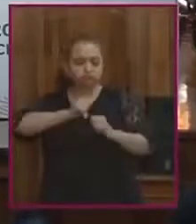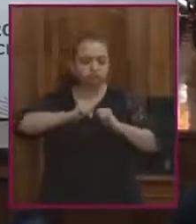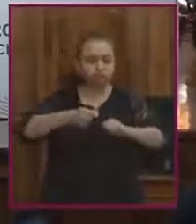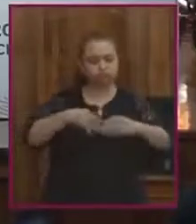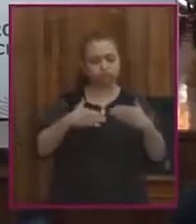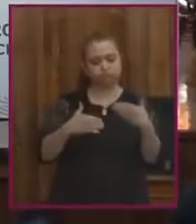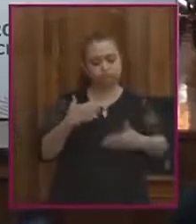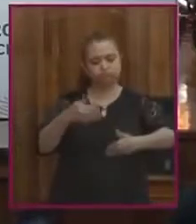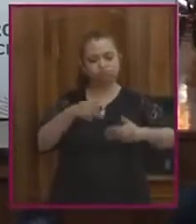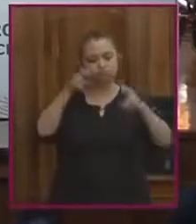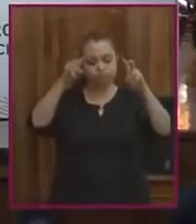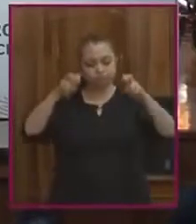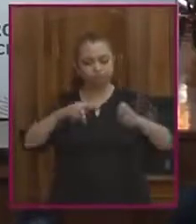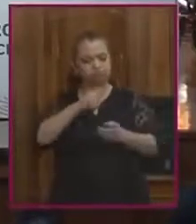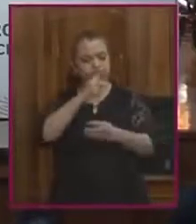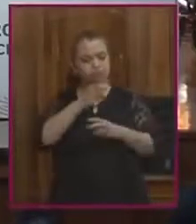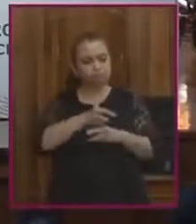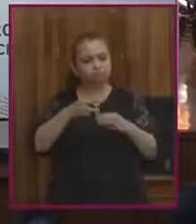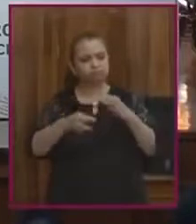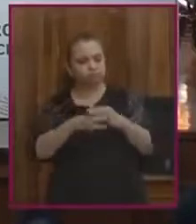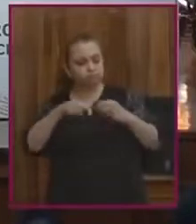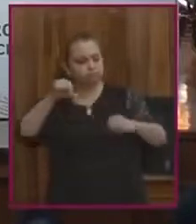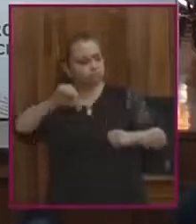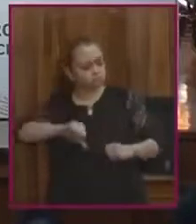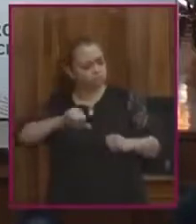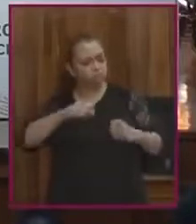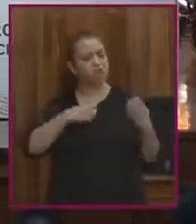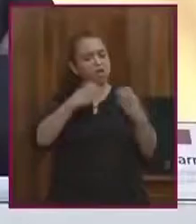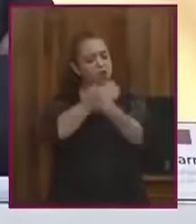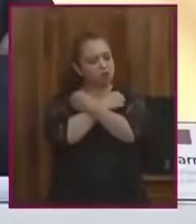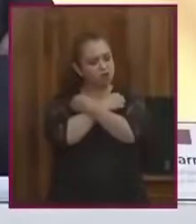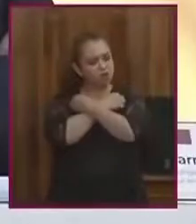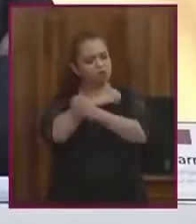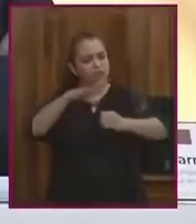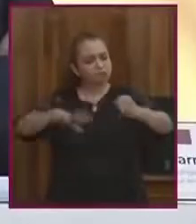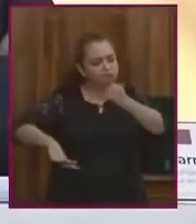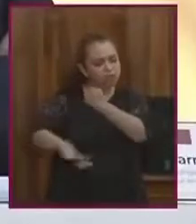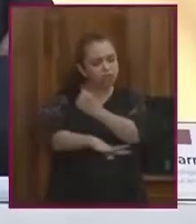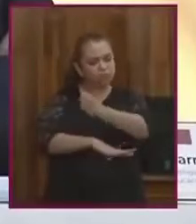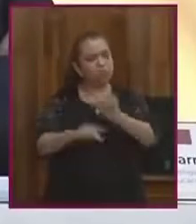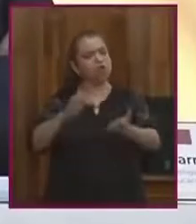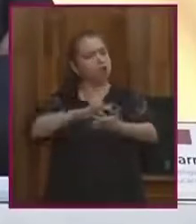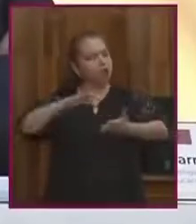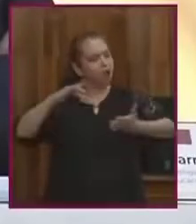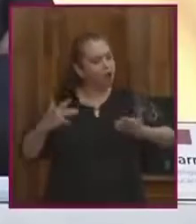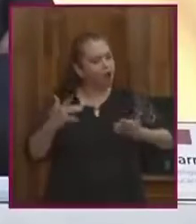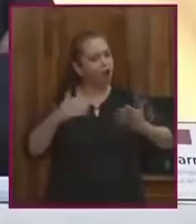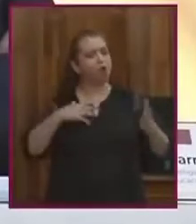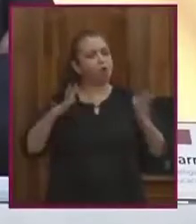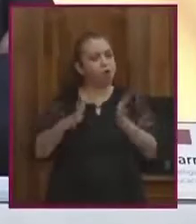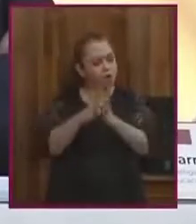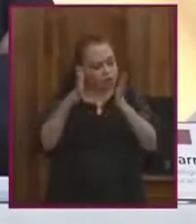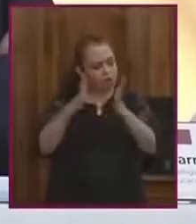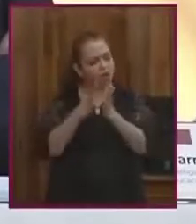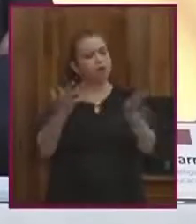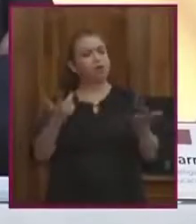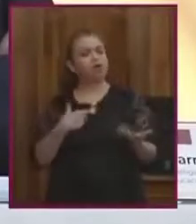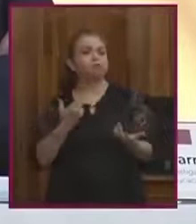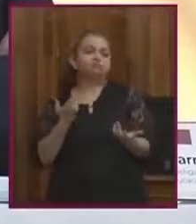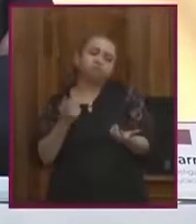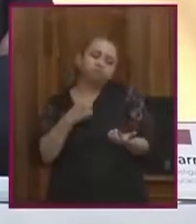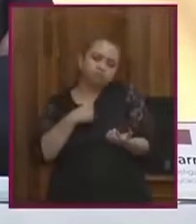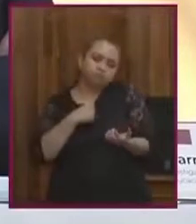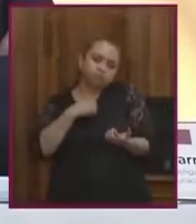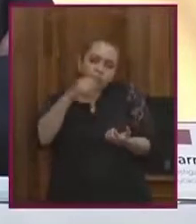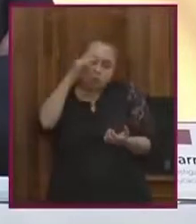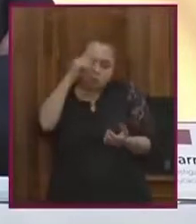curricular y el Plan de Estudios de Educación Básica. Agradezco enormemente su participación, que sin